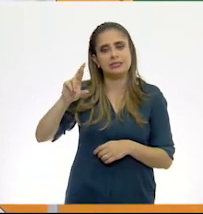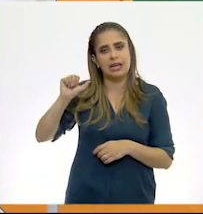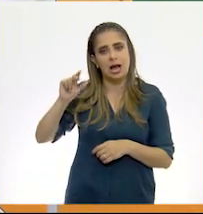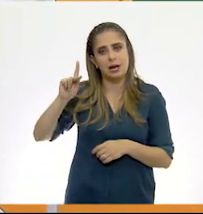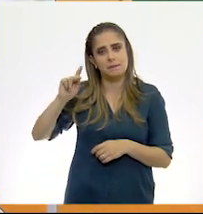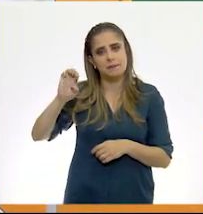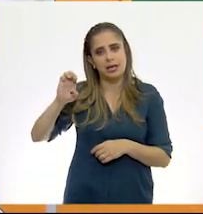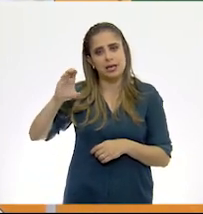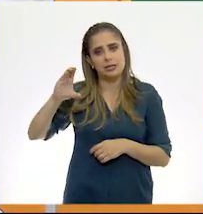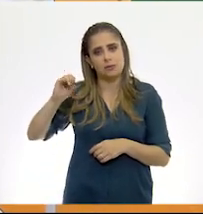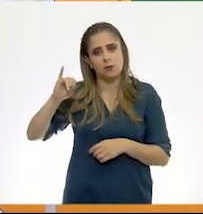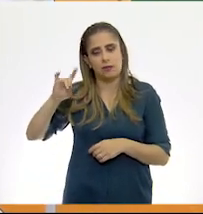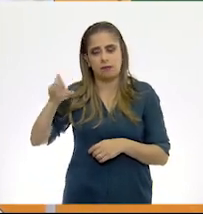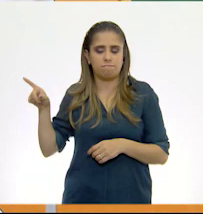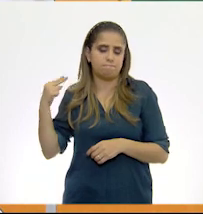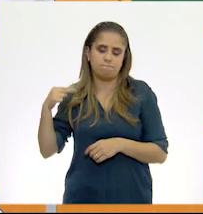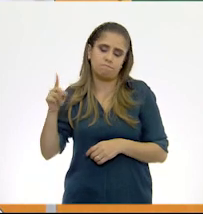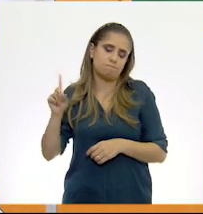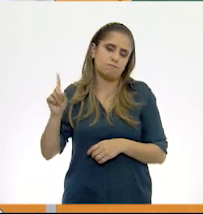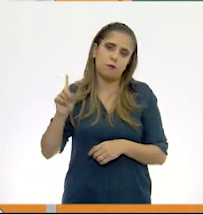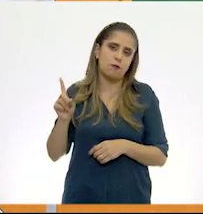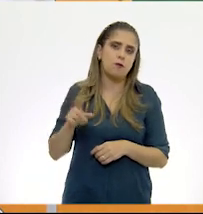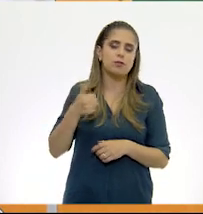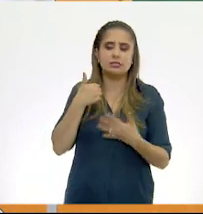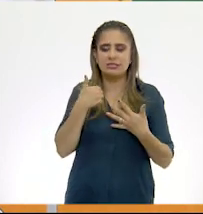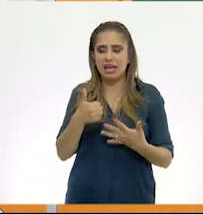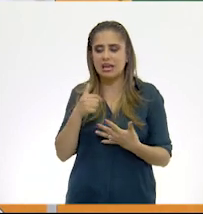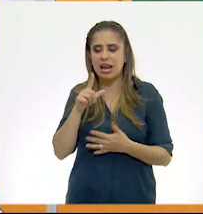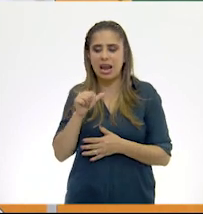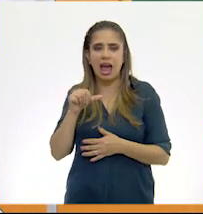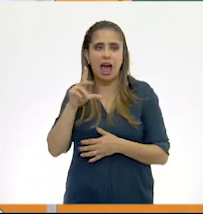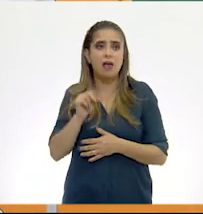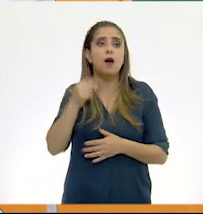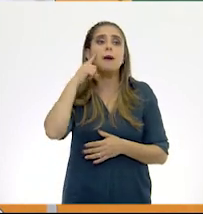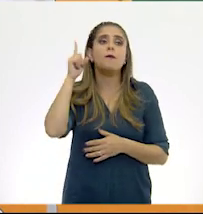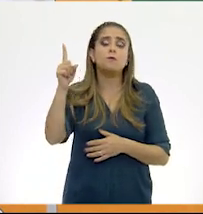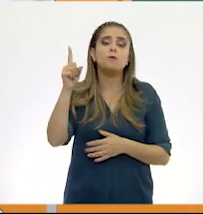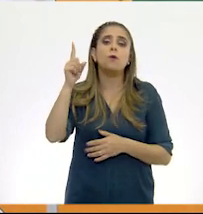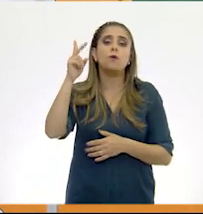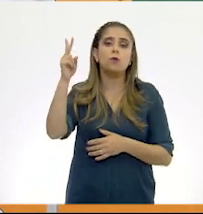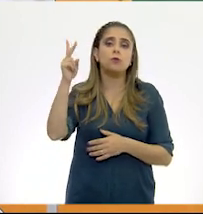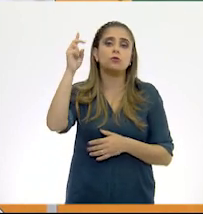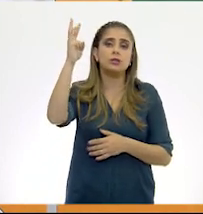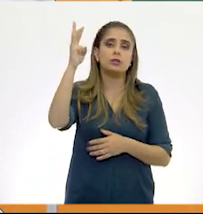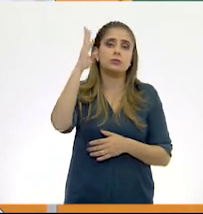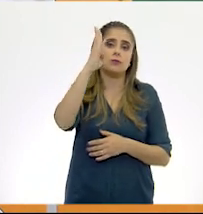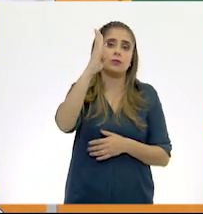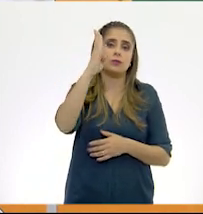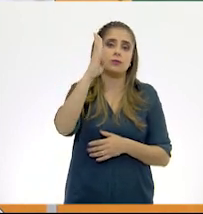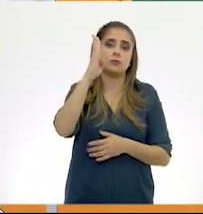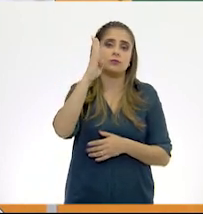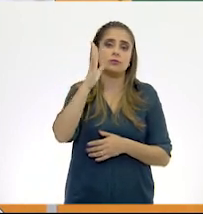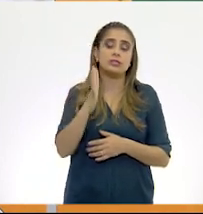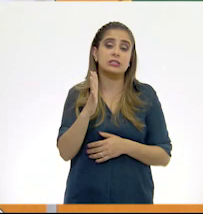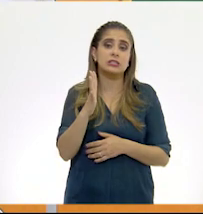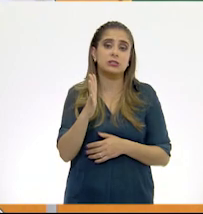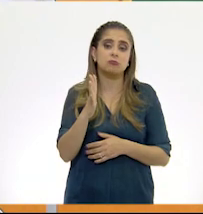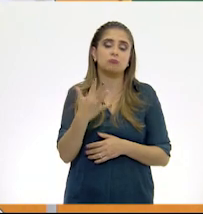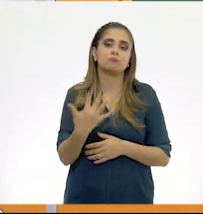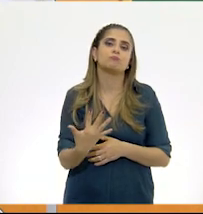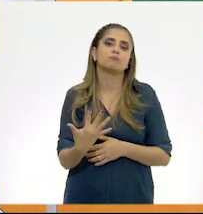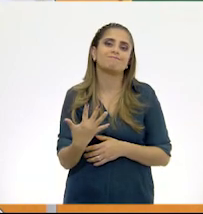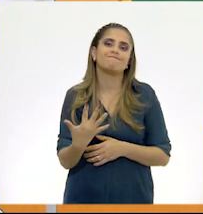tiene cuatro lados. Ah, seis lados. A ver, esta yo creo. Uno, dos, tres, cuatro,